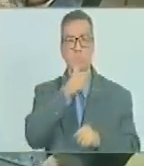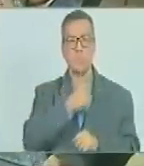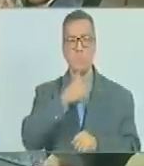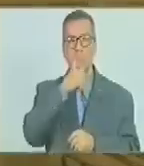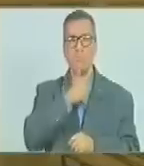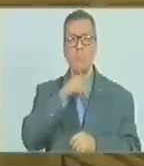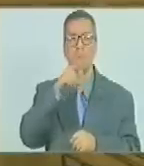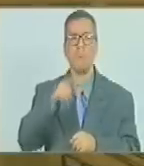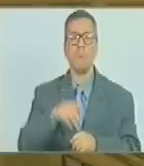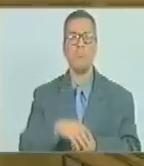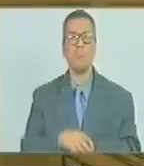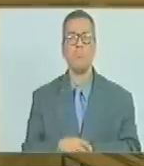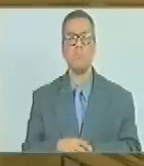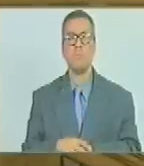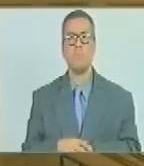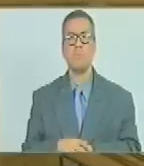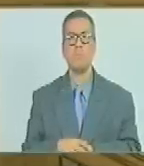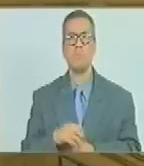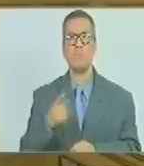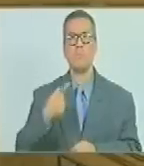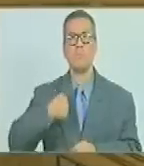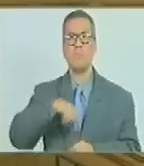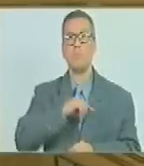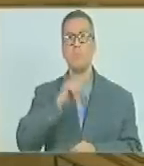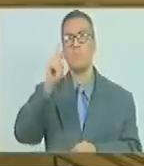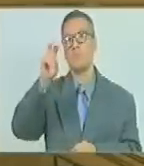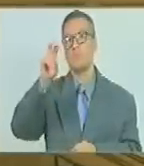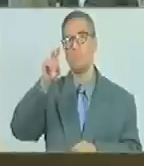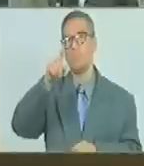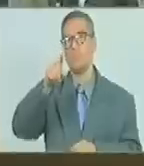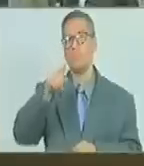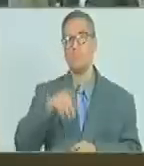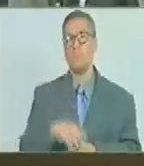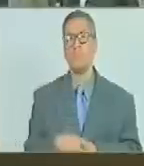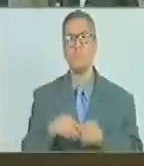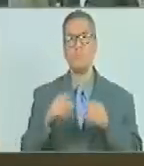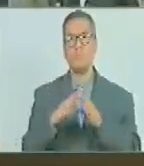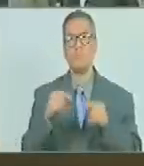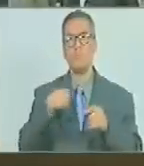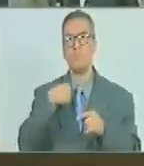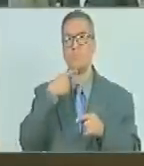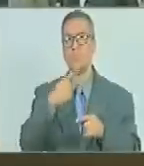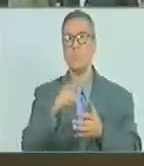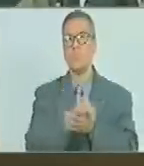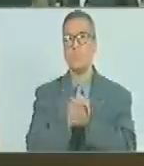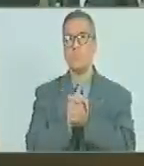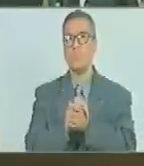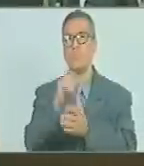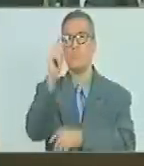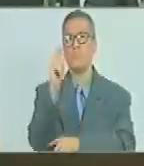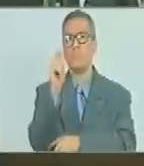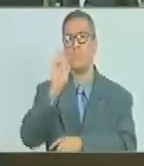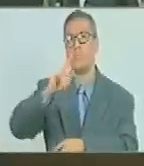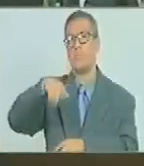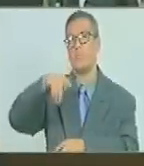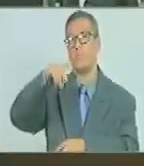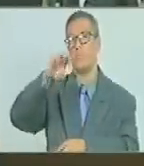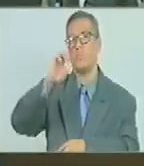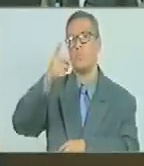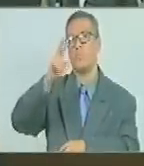resistido. Y no es nuevo lo del petróleo, se lo dijo el compañero diputado Pedro